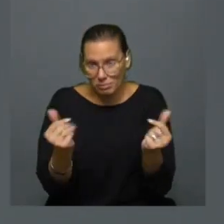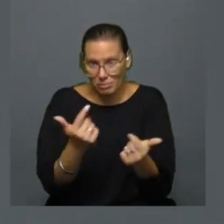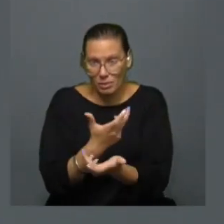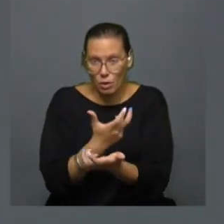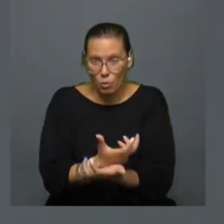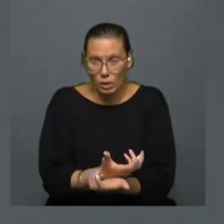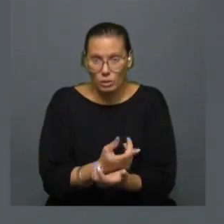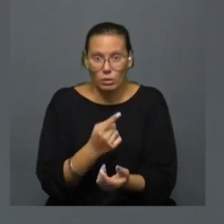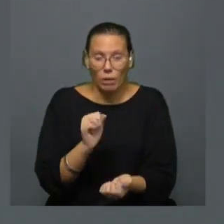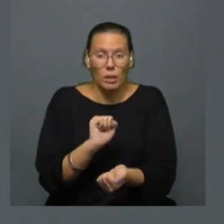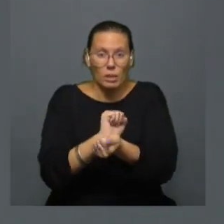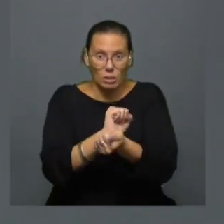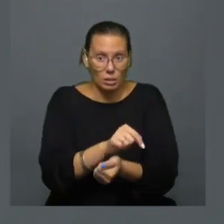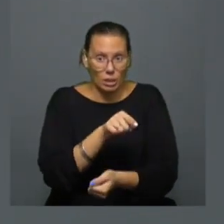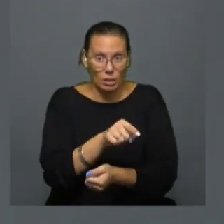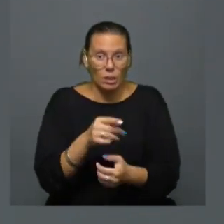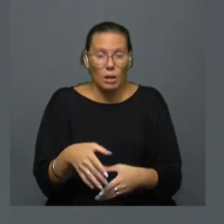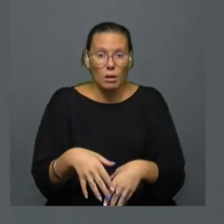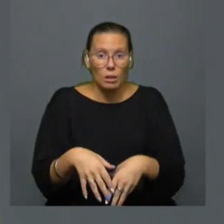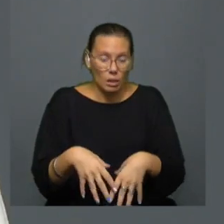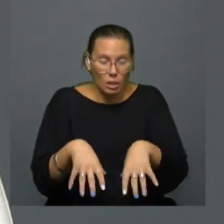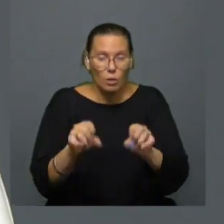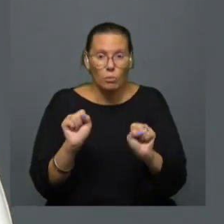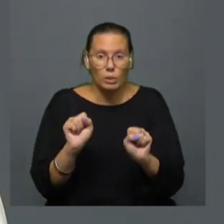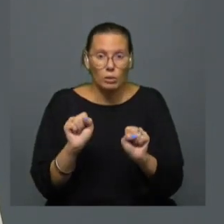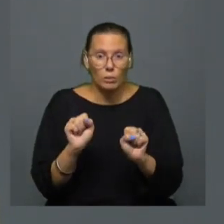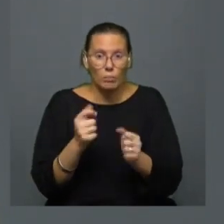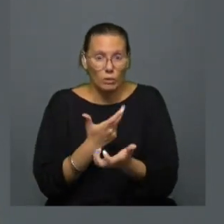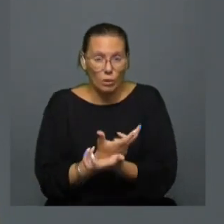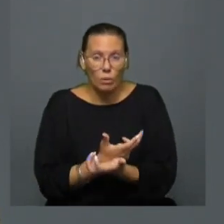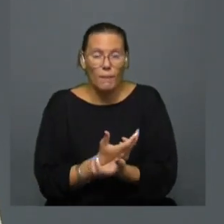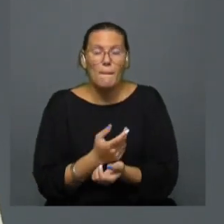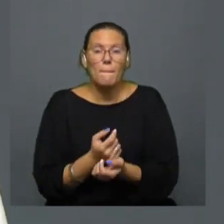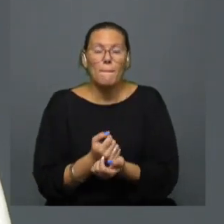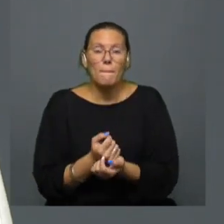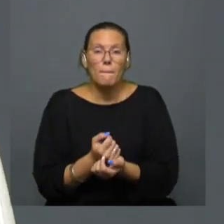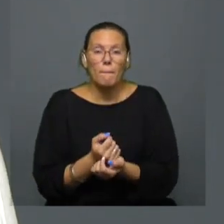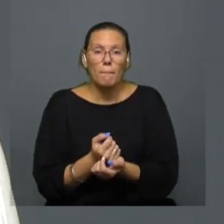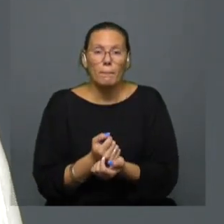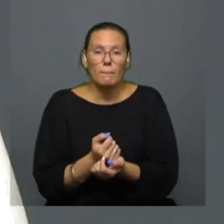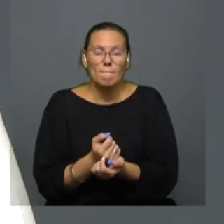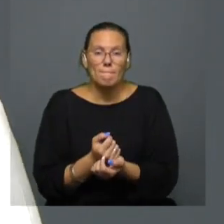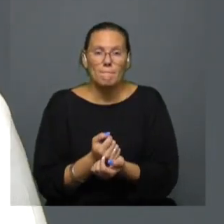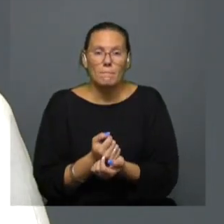gente que había sido detenida allí y que aparecieron sus restos. Y porque además,